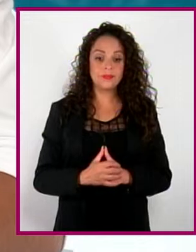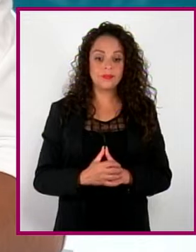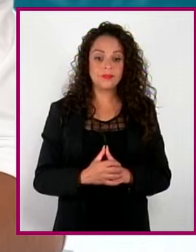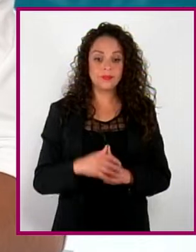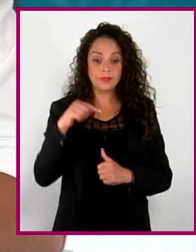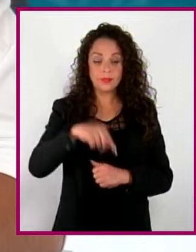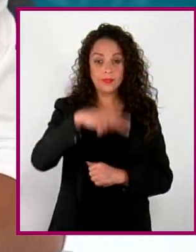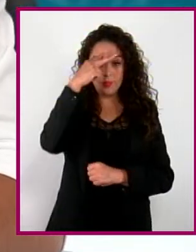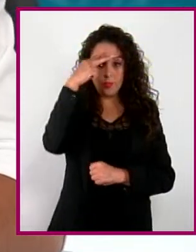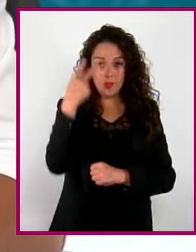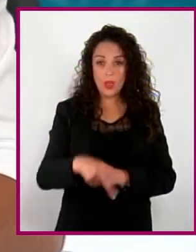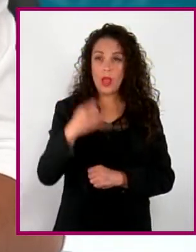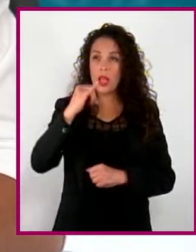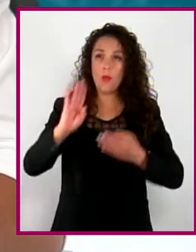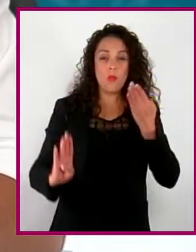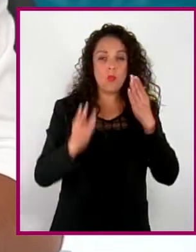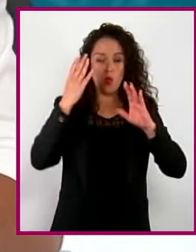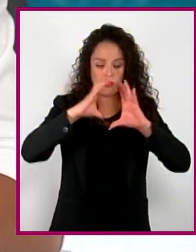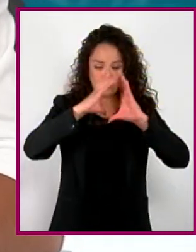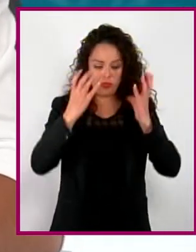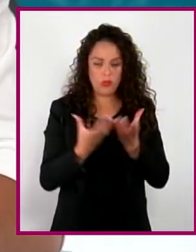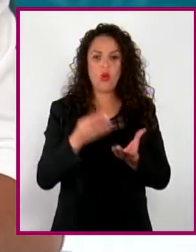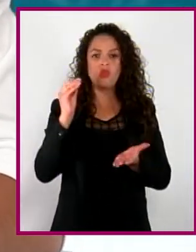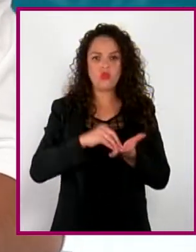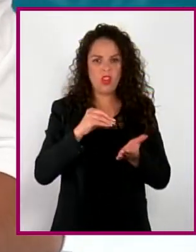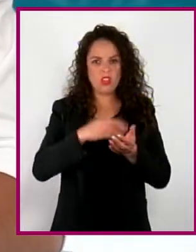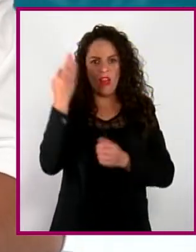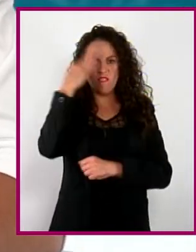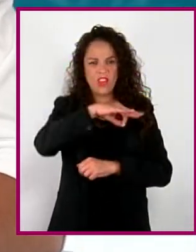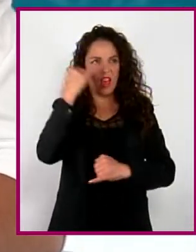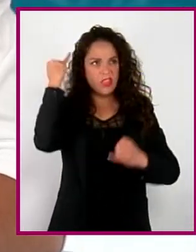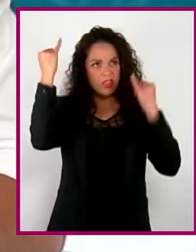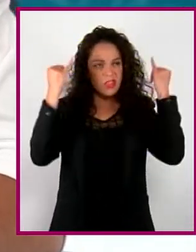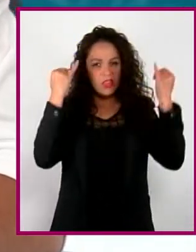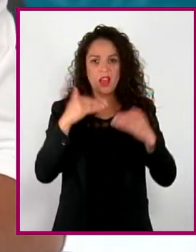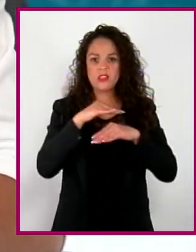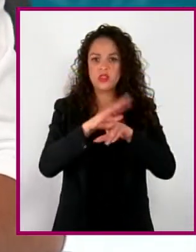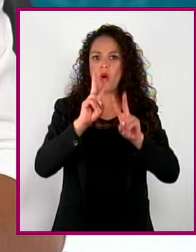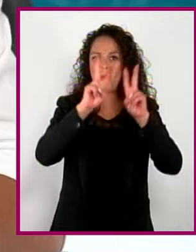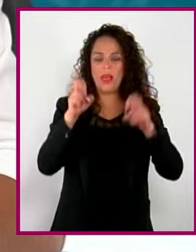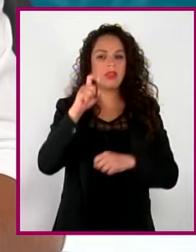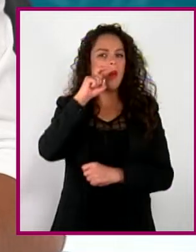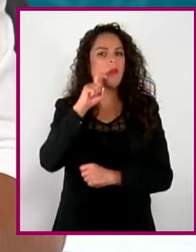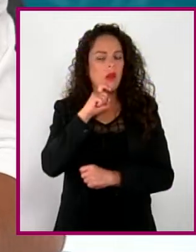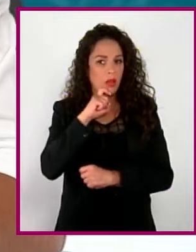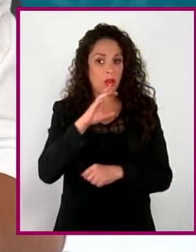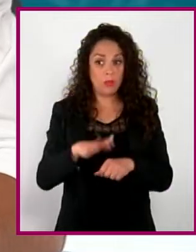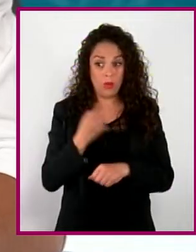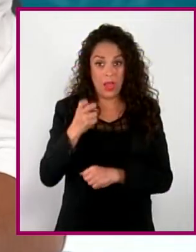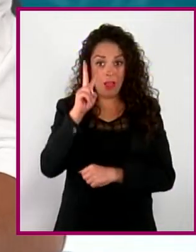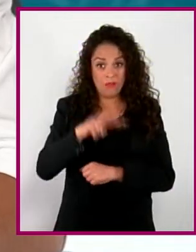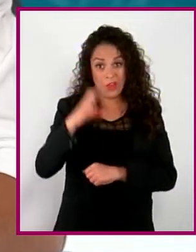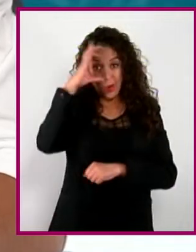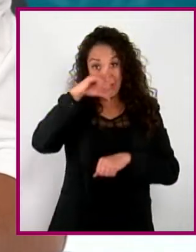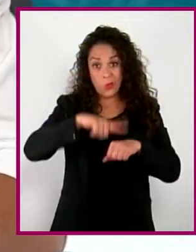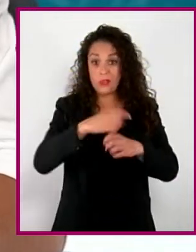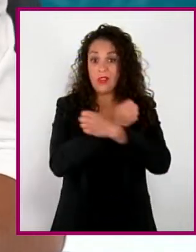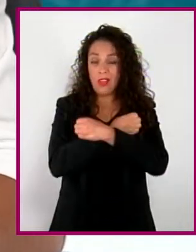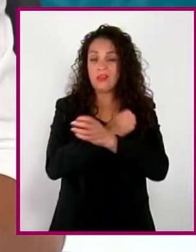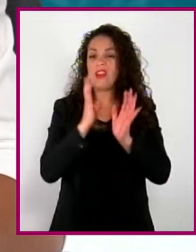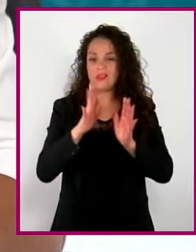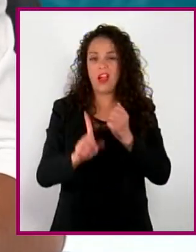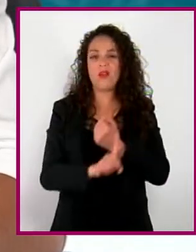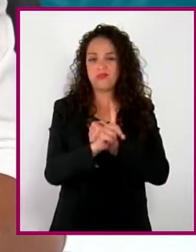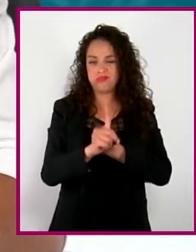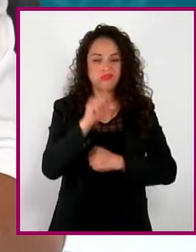En México y en el mundo, todavía hay muchas creencias falsas en torno a la sexualidad. Esto, que de por sí ya es un problema cultural y educativo, se